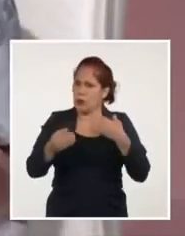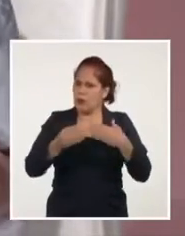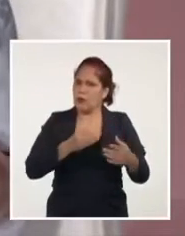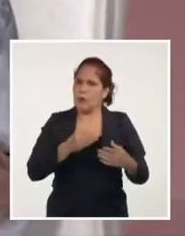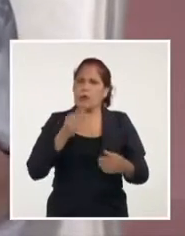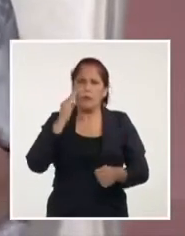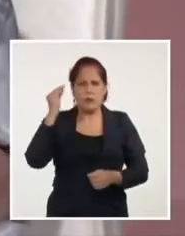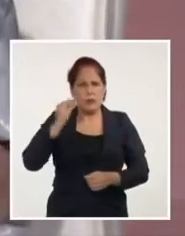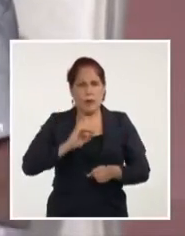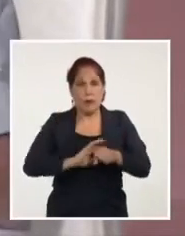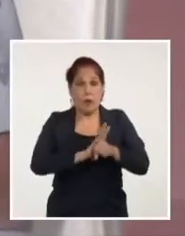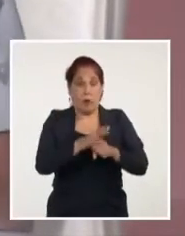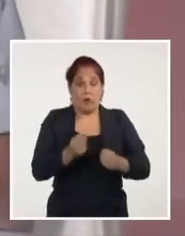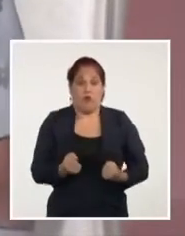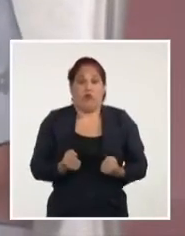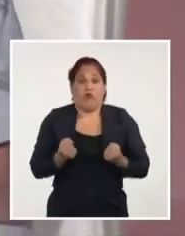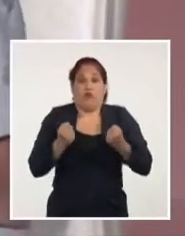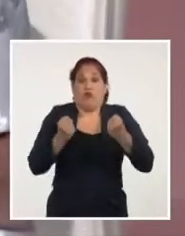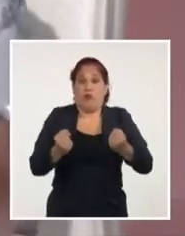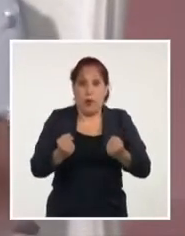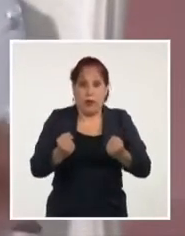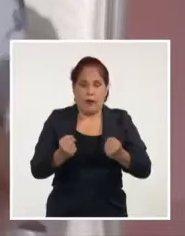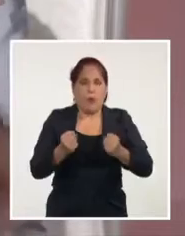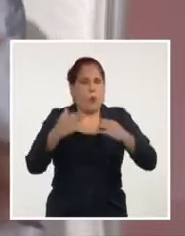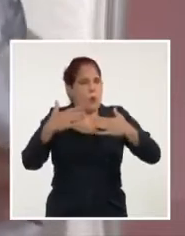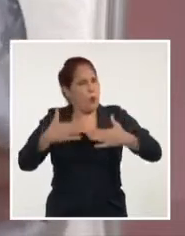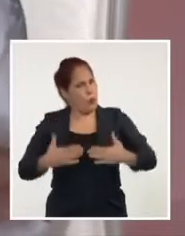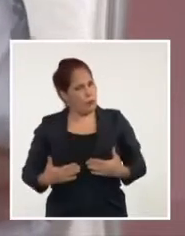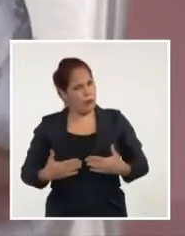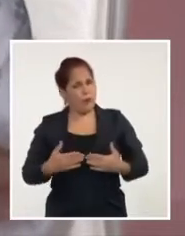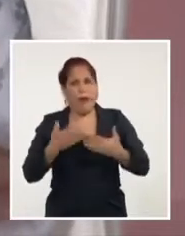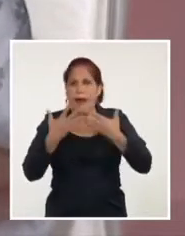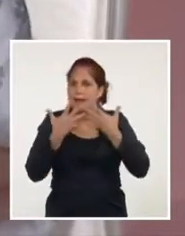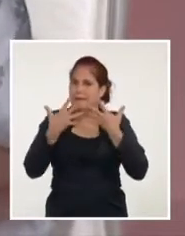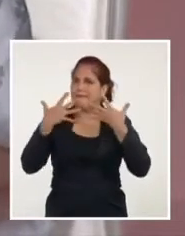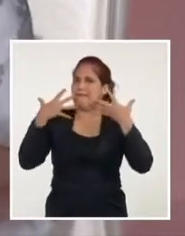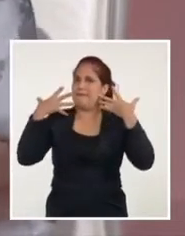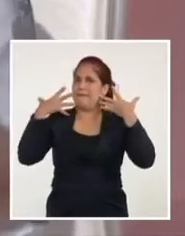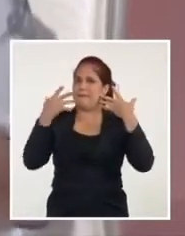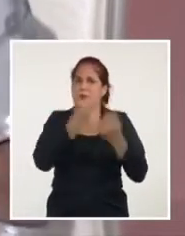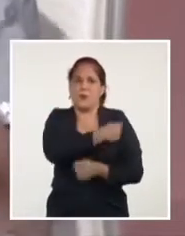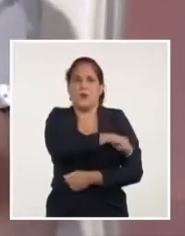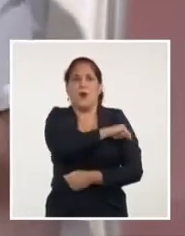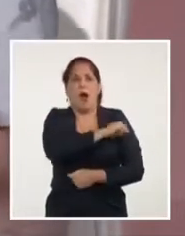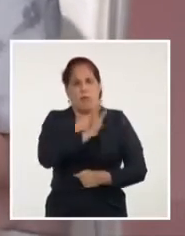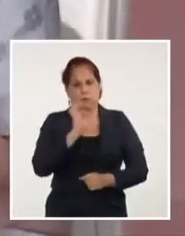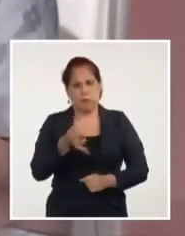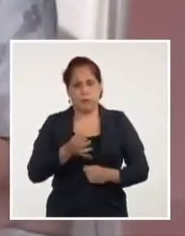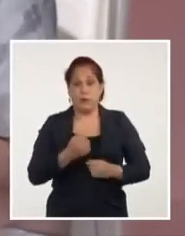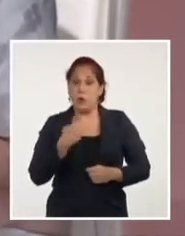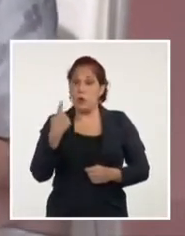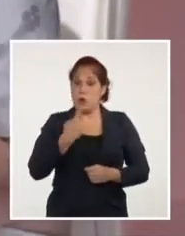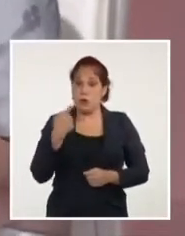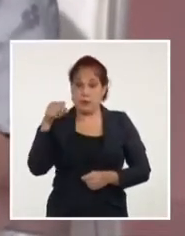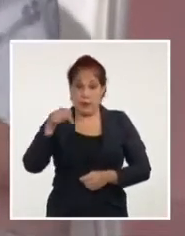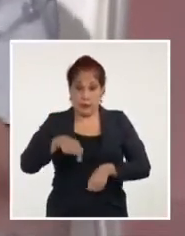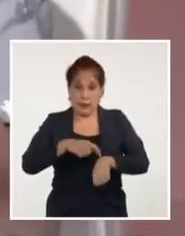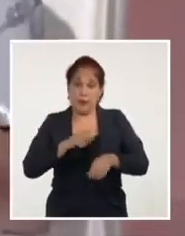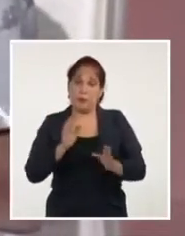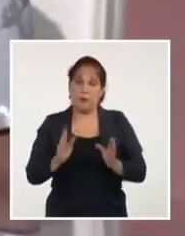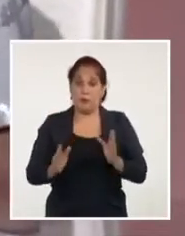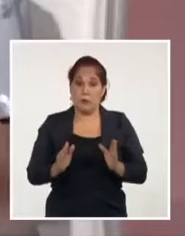y crecernos, pero con esa humanidad, con esa alegría que nos caracteriza y que nos ha hecho llegar hasta aquí.